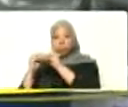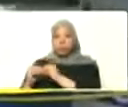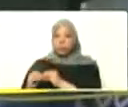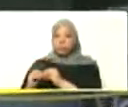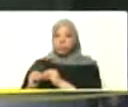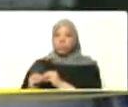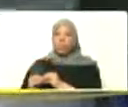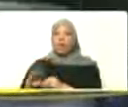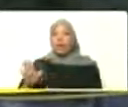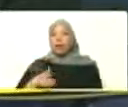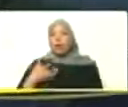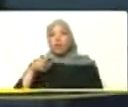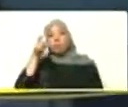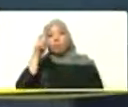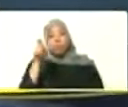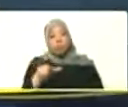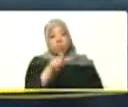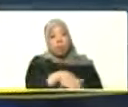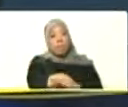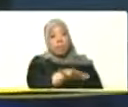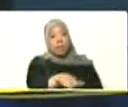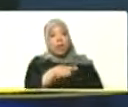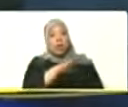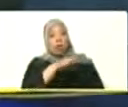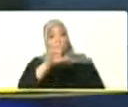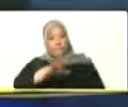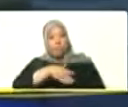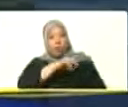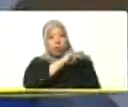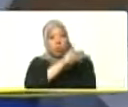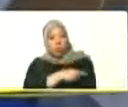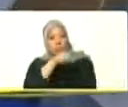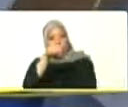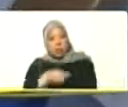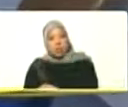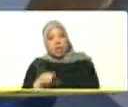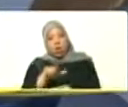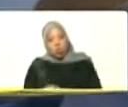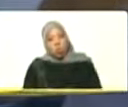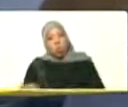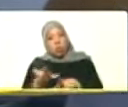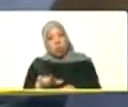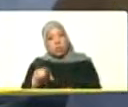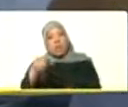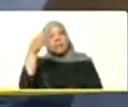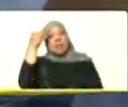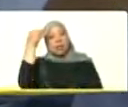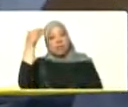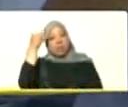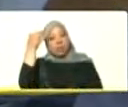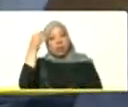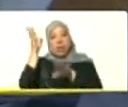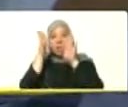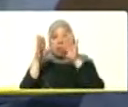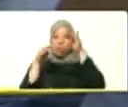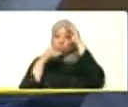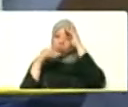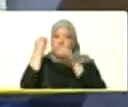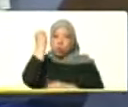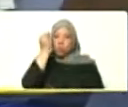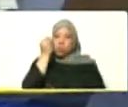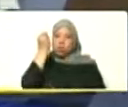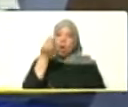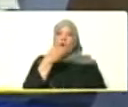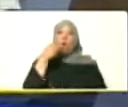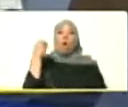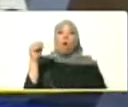las instituciones y le da más amor y cuido a esta sede de saberes, de aprendizaje, donde los